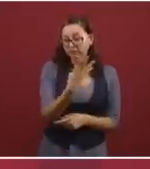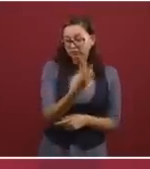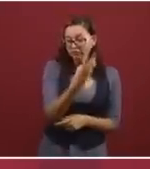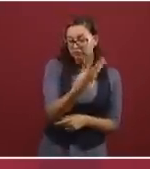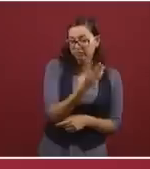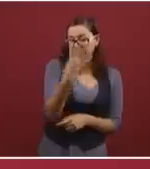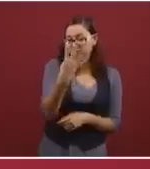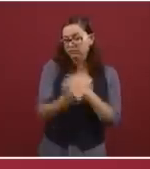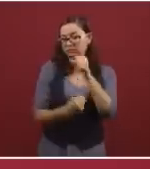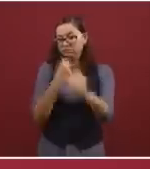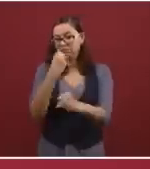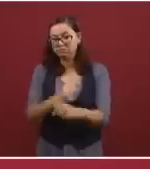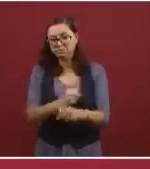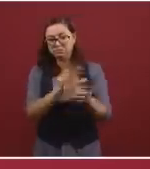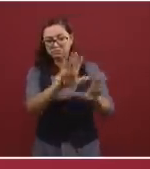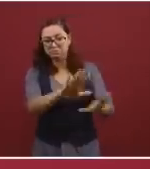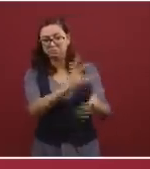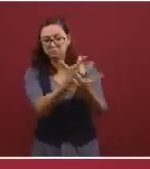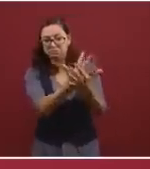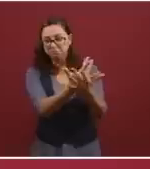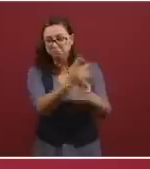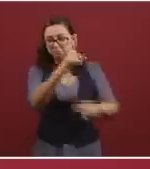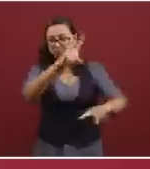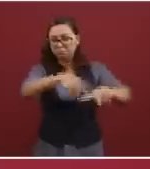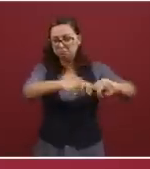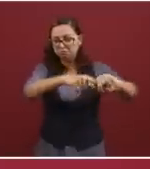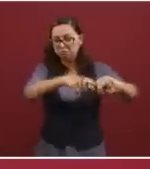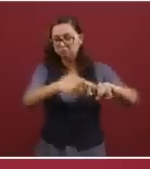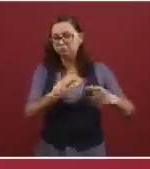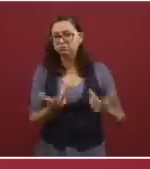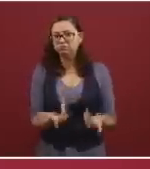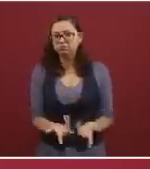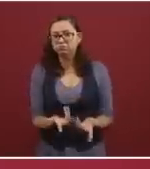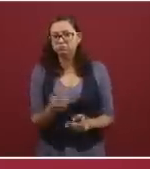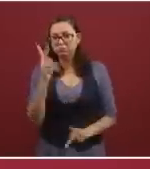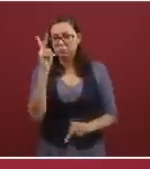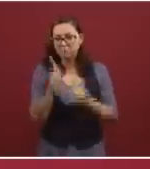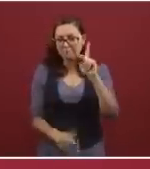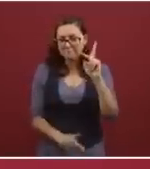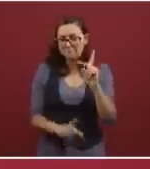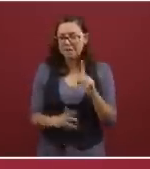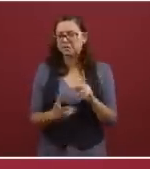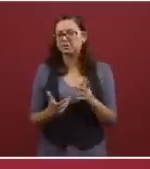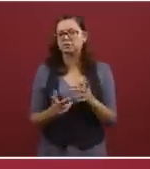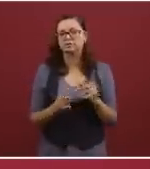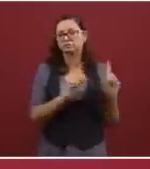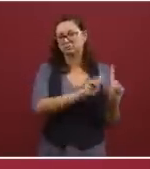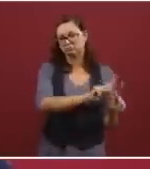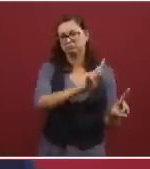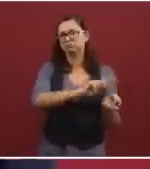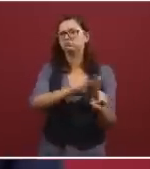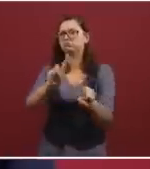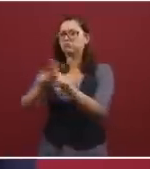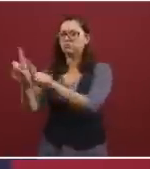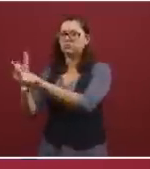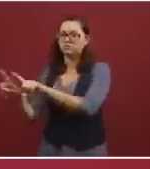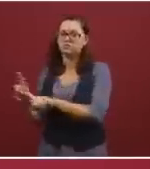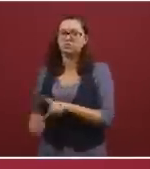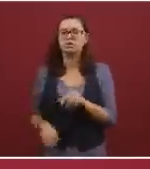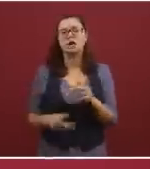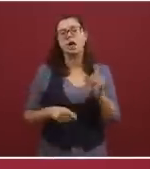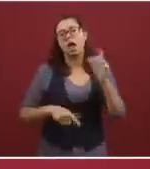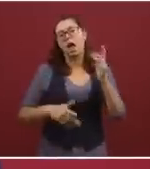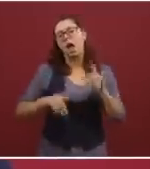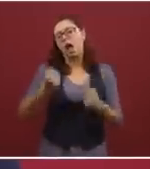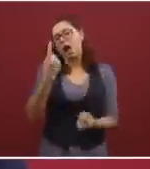años suspendidos. Son varios, no todos tienen la misma magnitud. Por ejemplo, en el caso